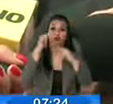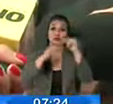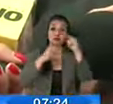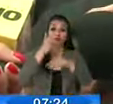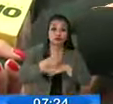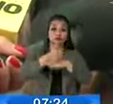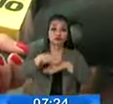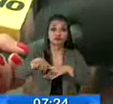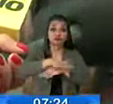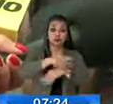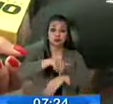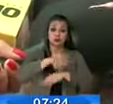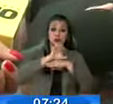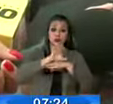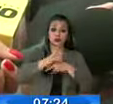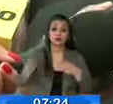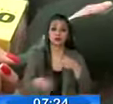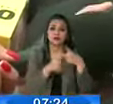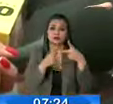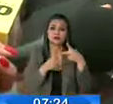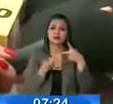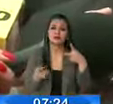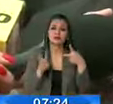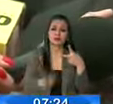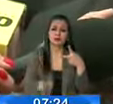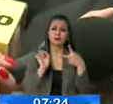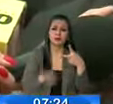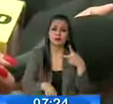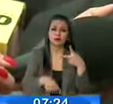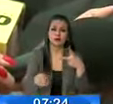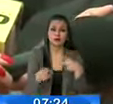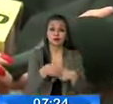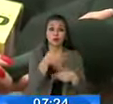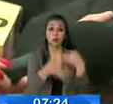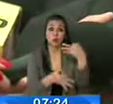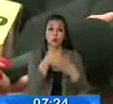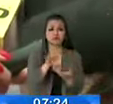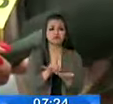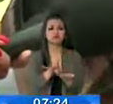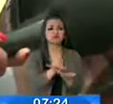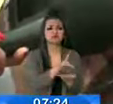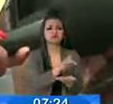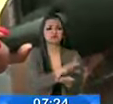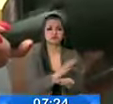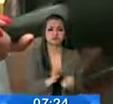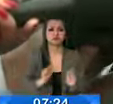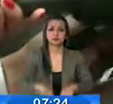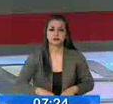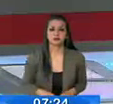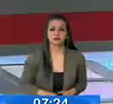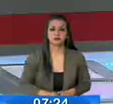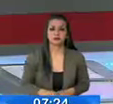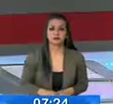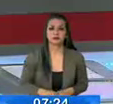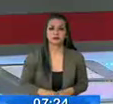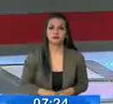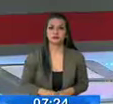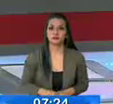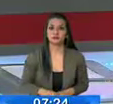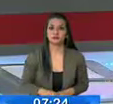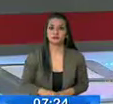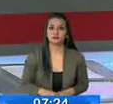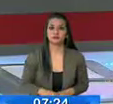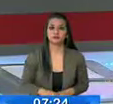país, sino básicamente para poner jueces y sacar jueces que les eran incómodos. Mediante